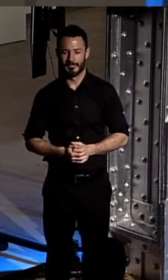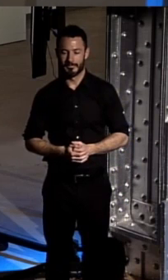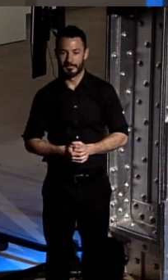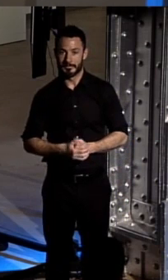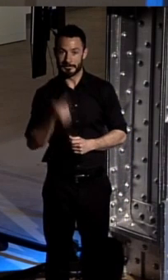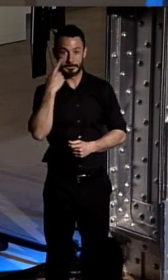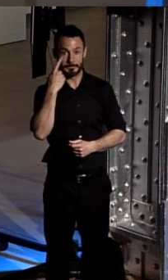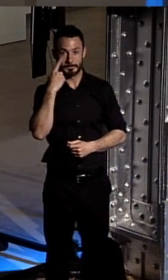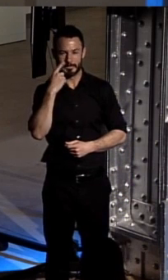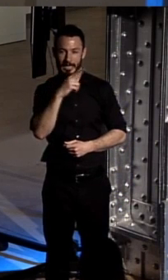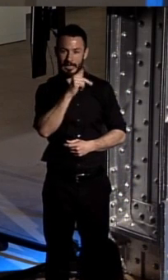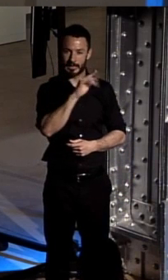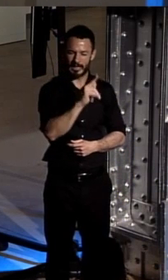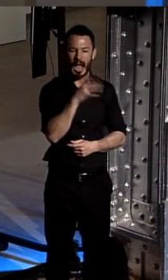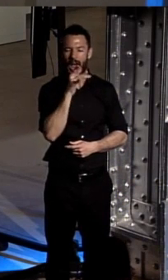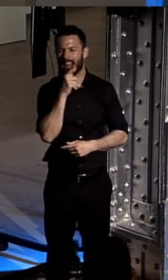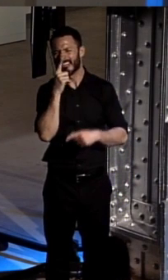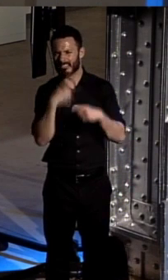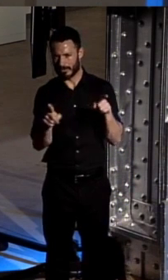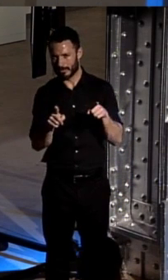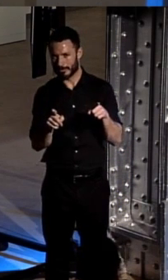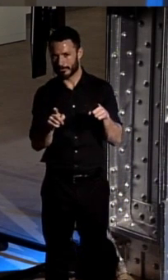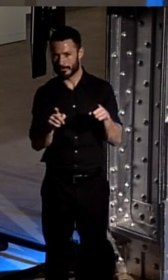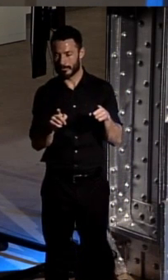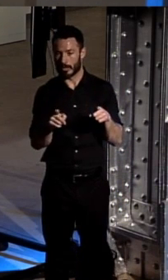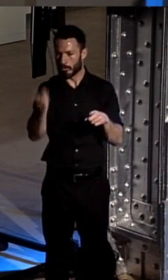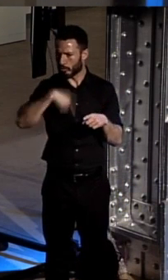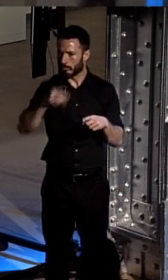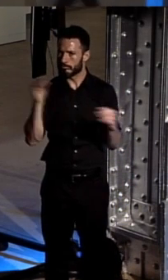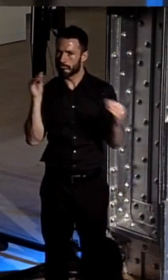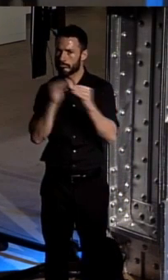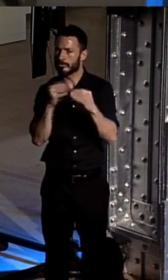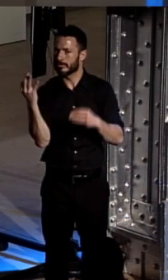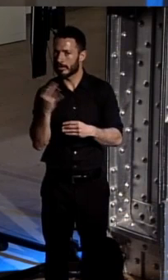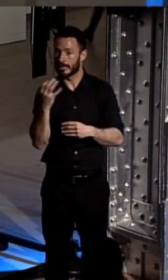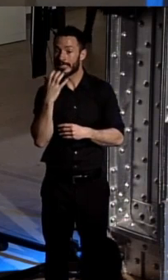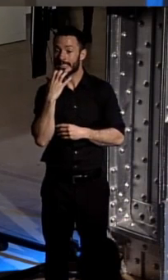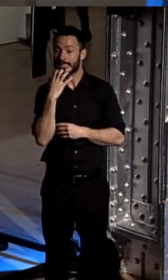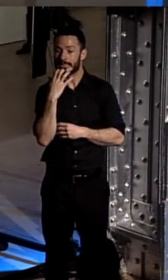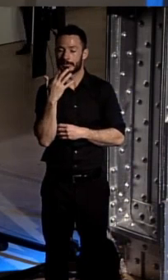Fíjense acá, no es como Kiki Buba, elegimos distinto. Sin embargo, todos estamos de acuerdo en lo mismo, que es, si me dejan